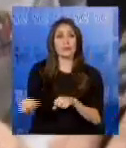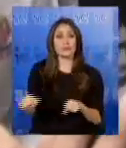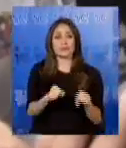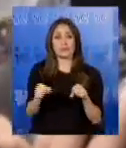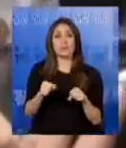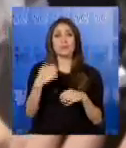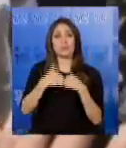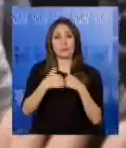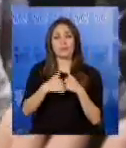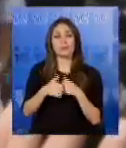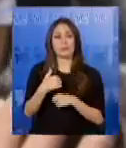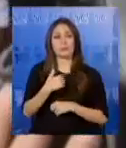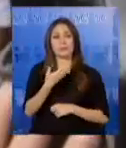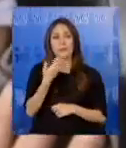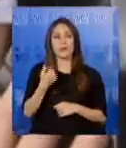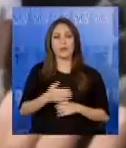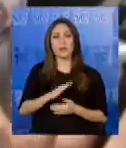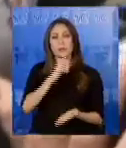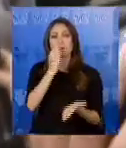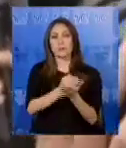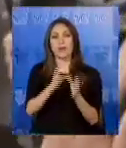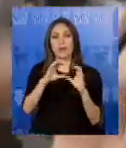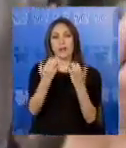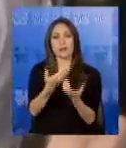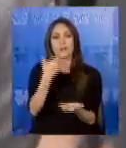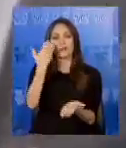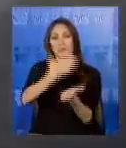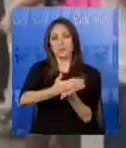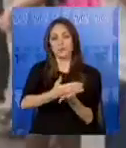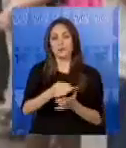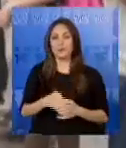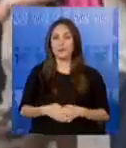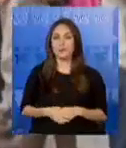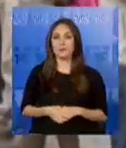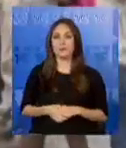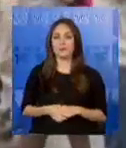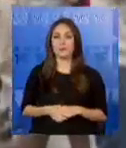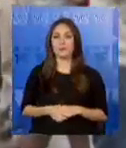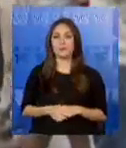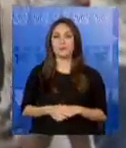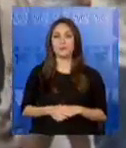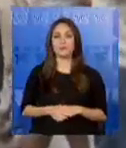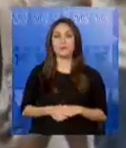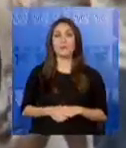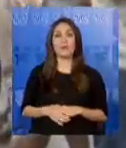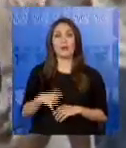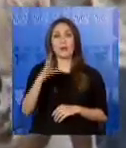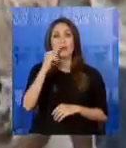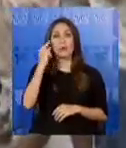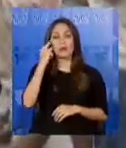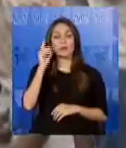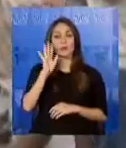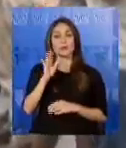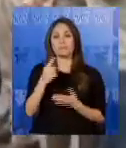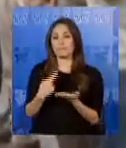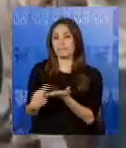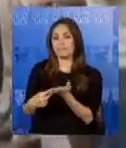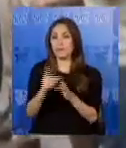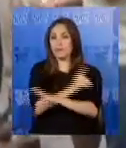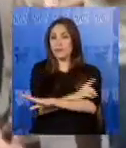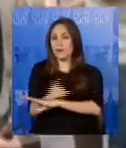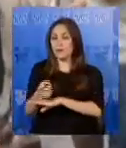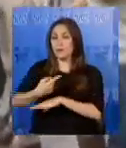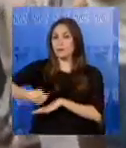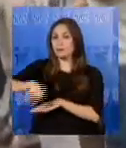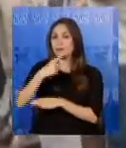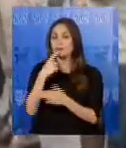por prudencia mejor decidimos suspender clases. Y con respecto al gabinete itinerante, se prevé que dure casi toda la tarde de hoy.